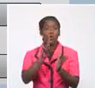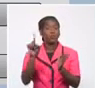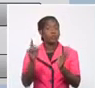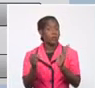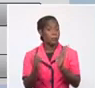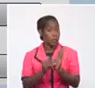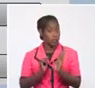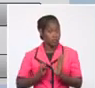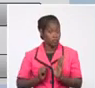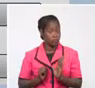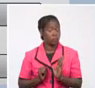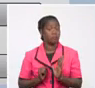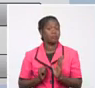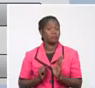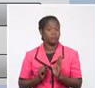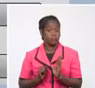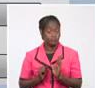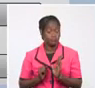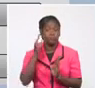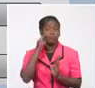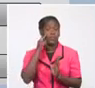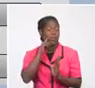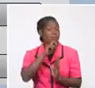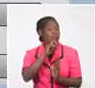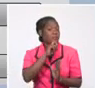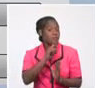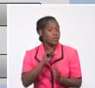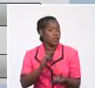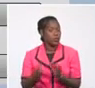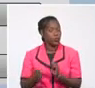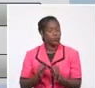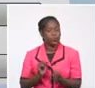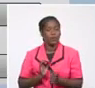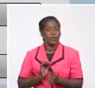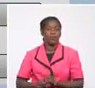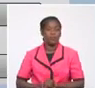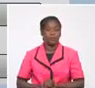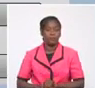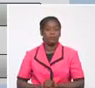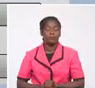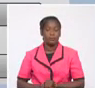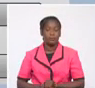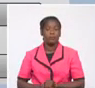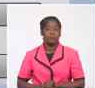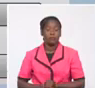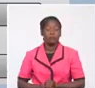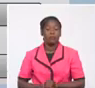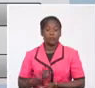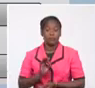ayer. Como ven, no se logra una reducción. Esto hace que ya